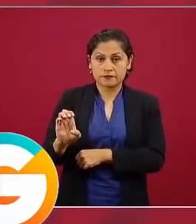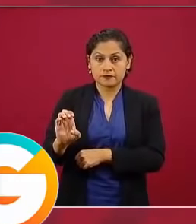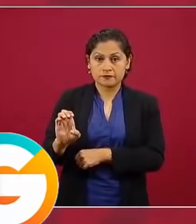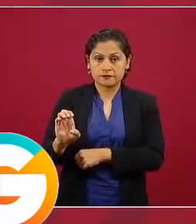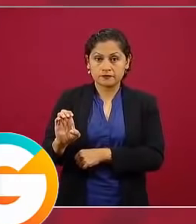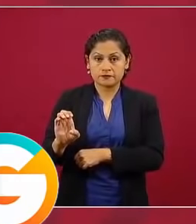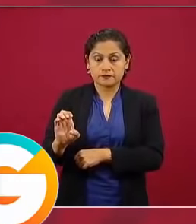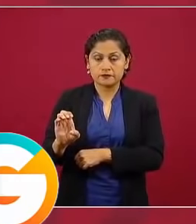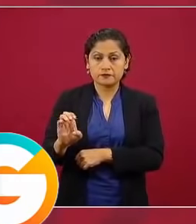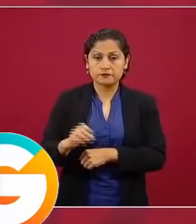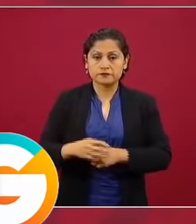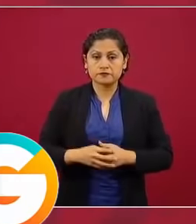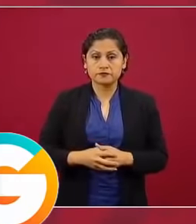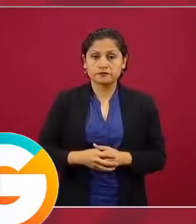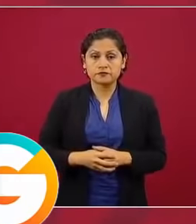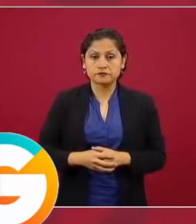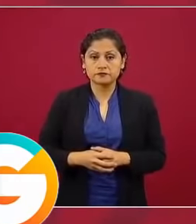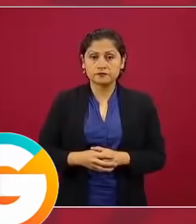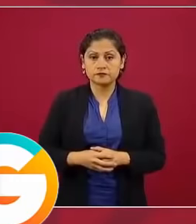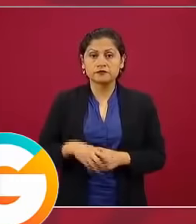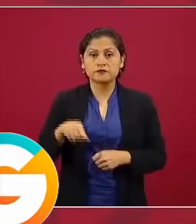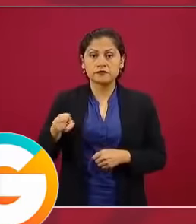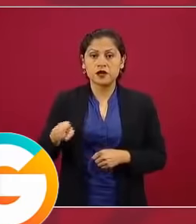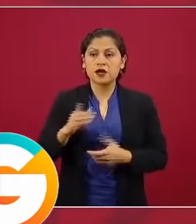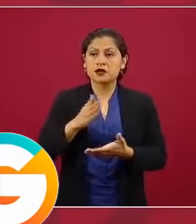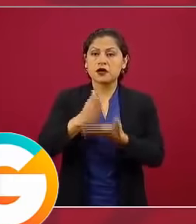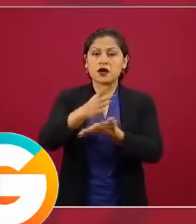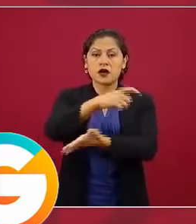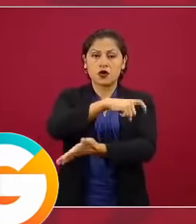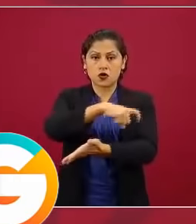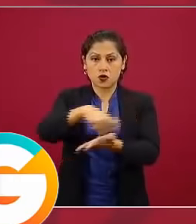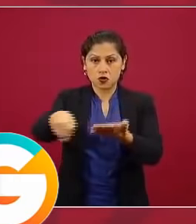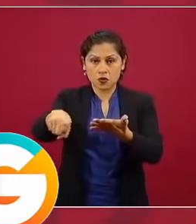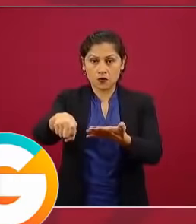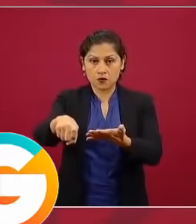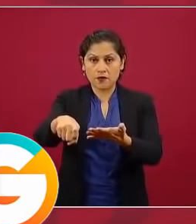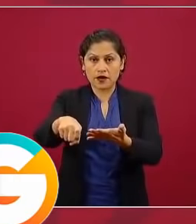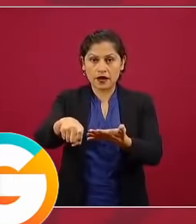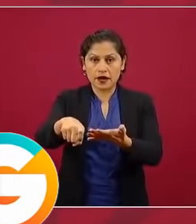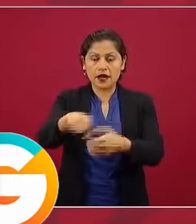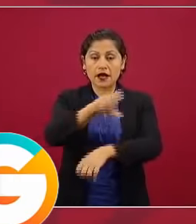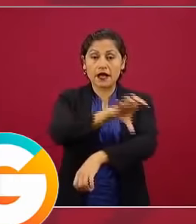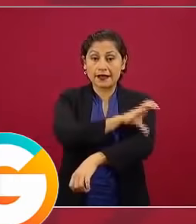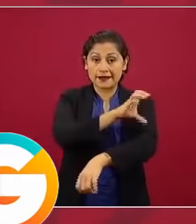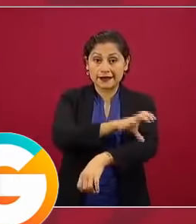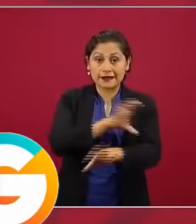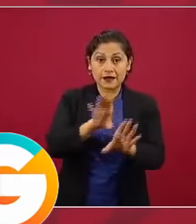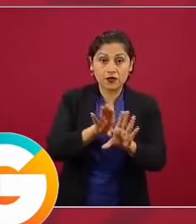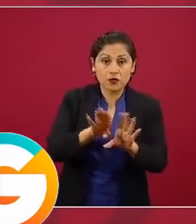comprara energía eléctrica a estas empresas particulares.